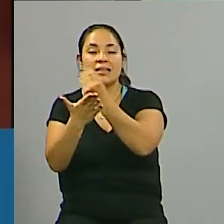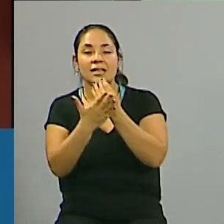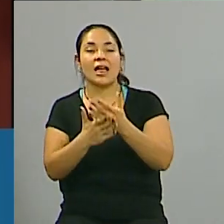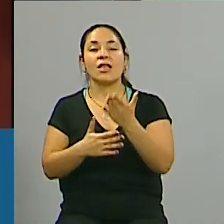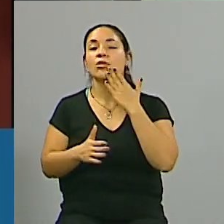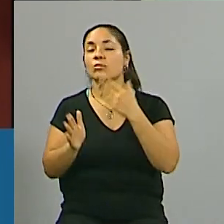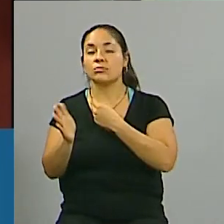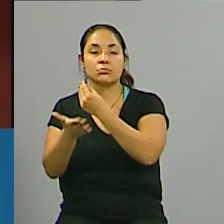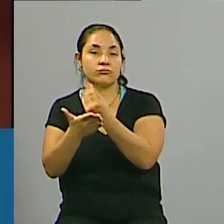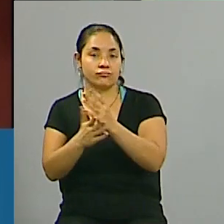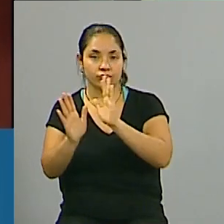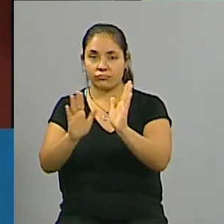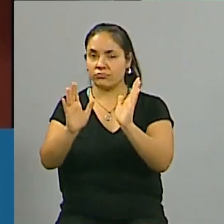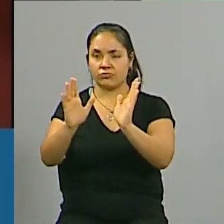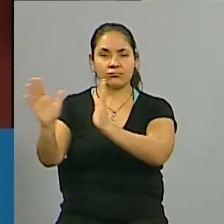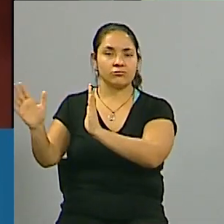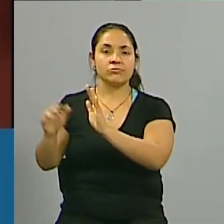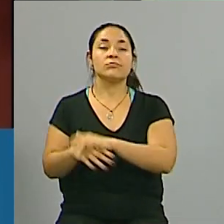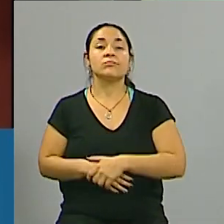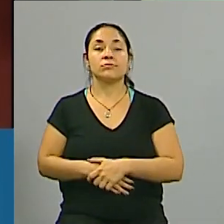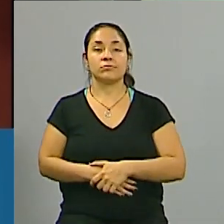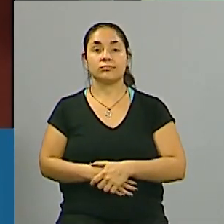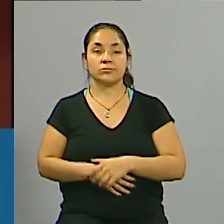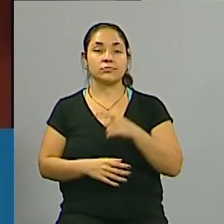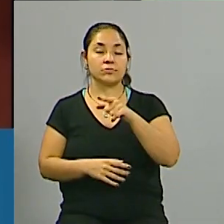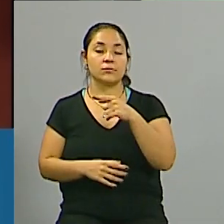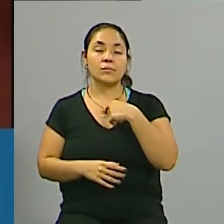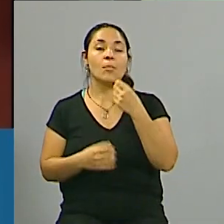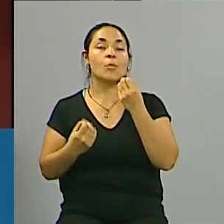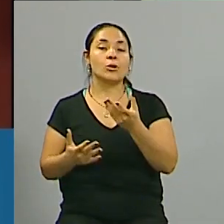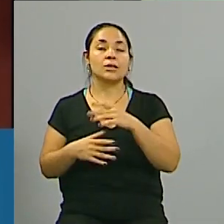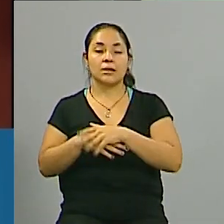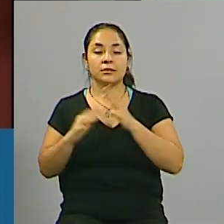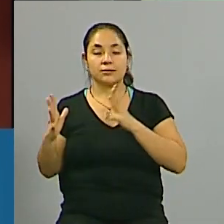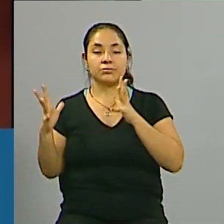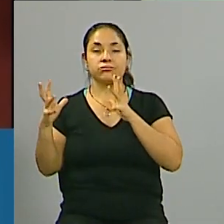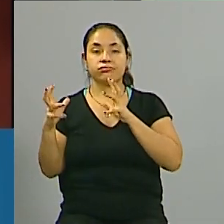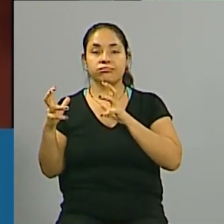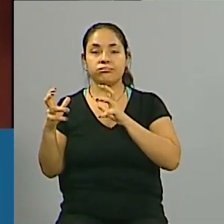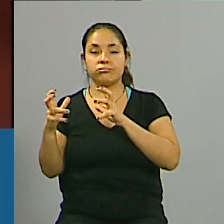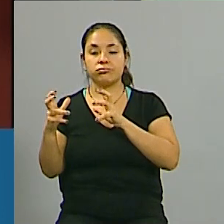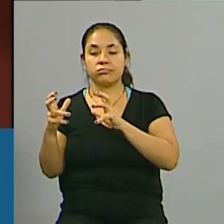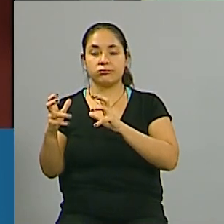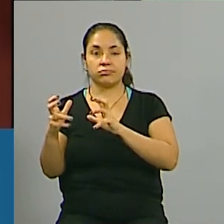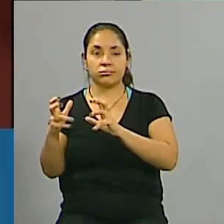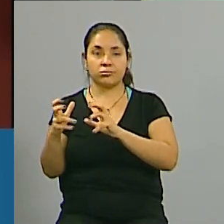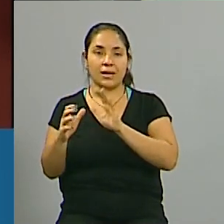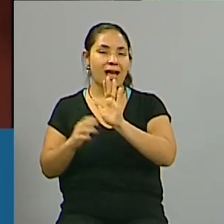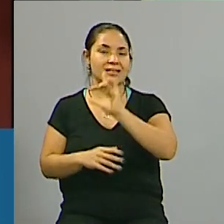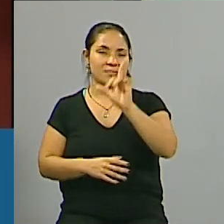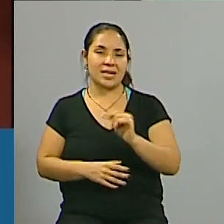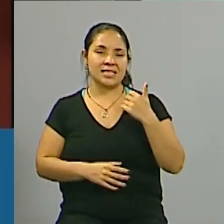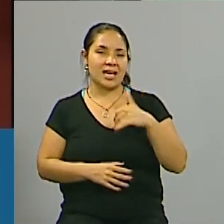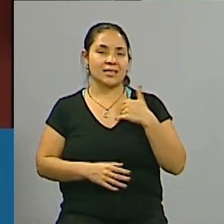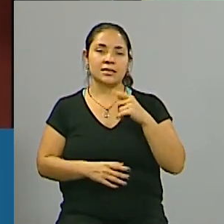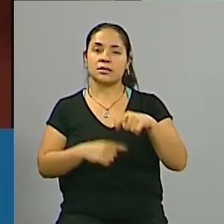que ver un poco con ese desgaste que se ha dado a partir de esta realidad cíclica que tiene la Argentina, que tenemos como